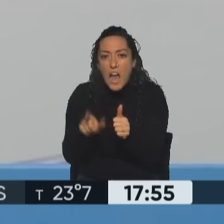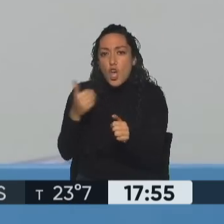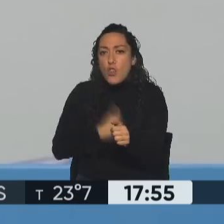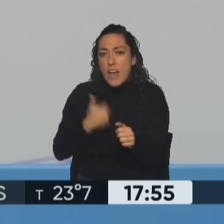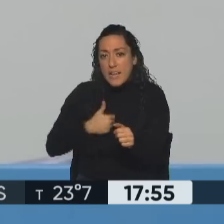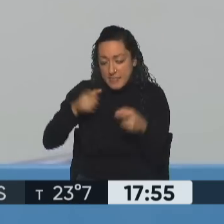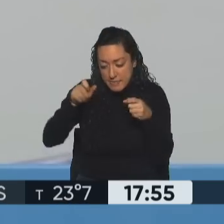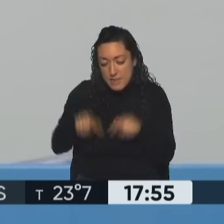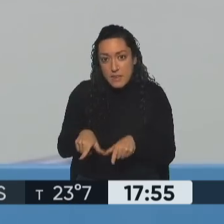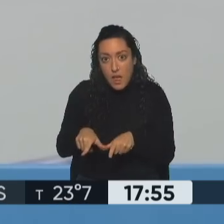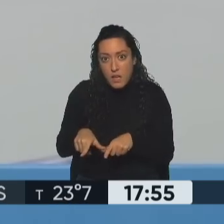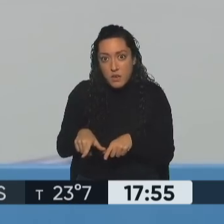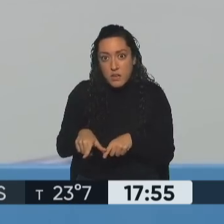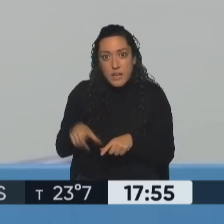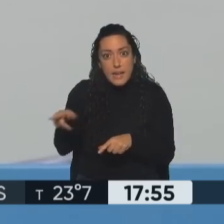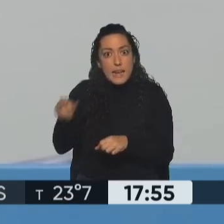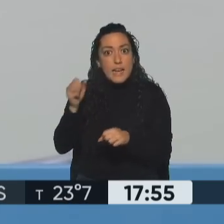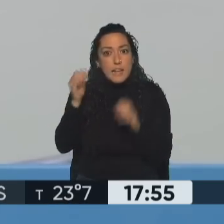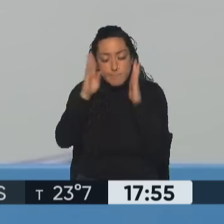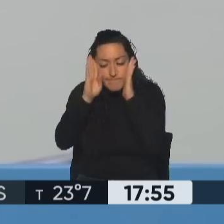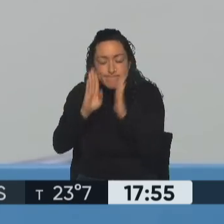argentino dedicado a los